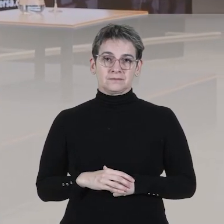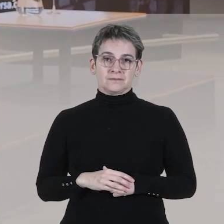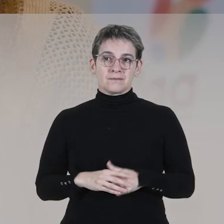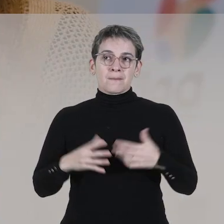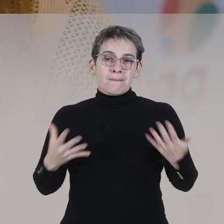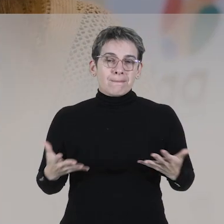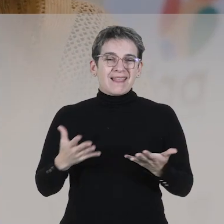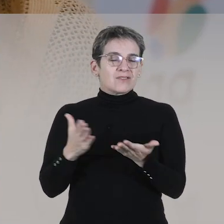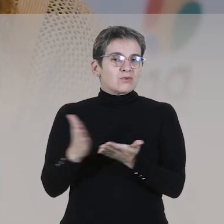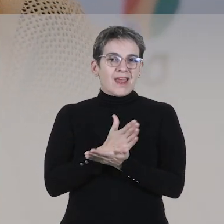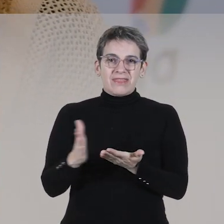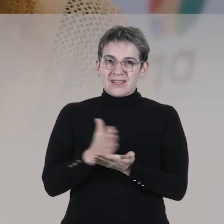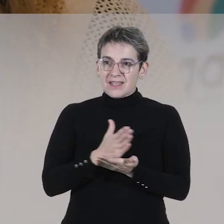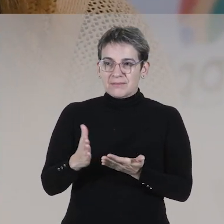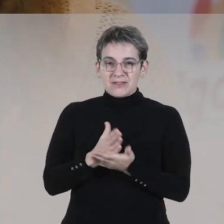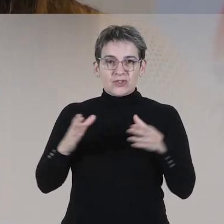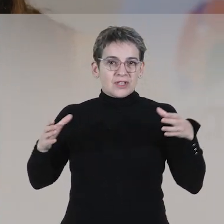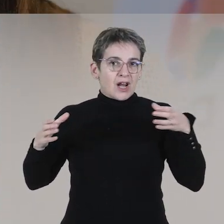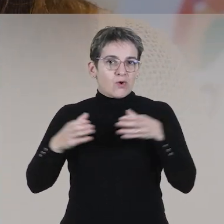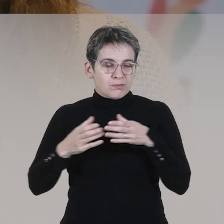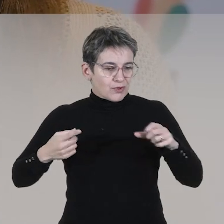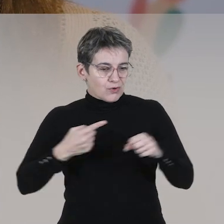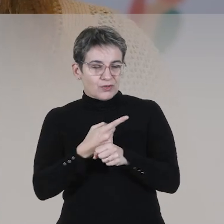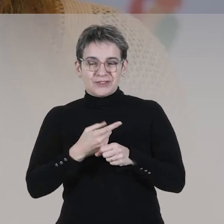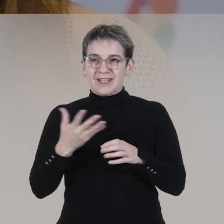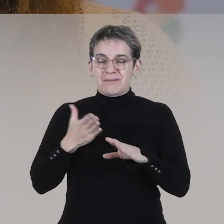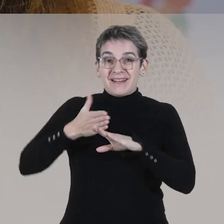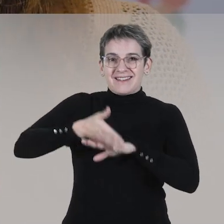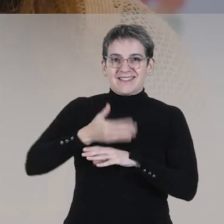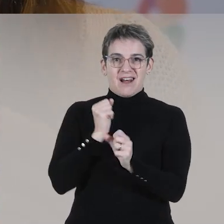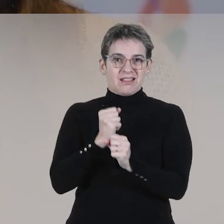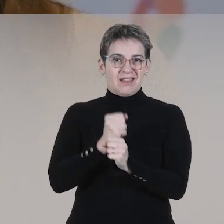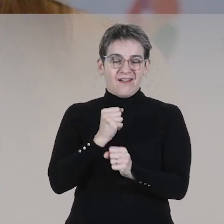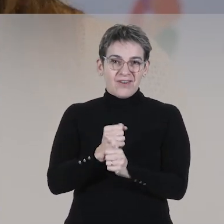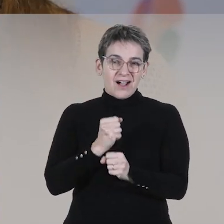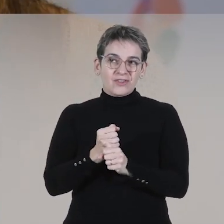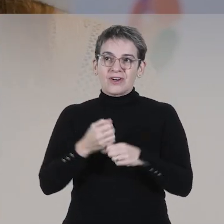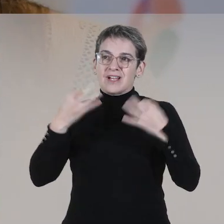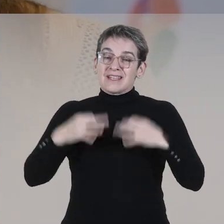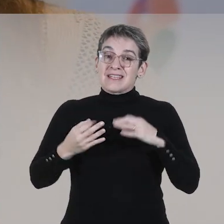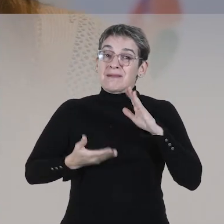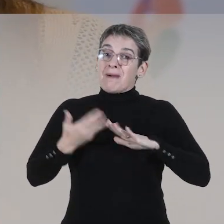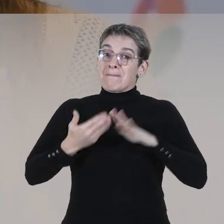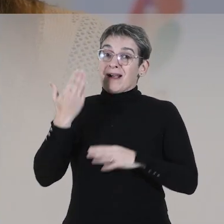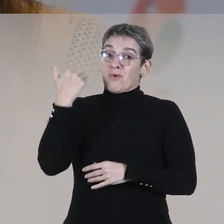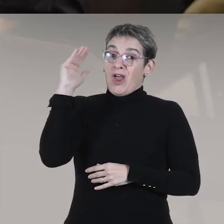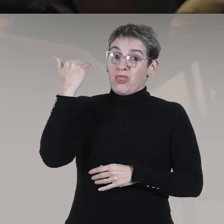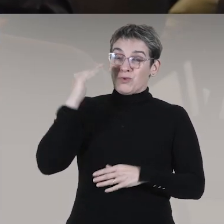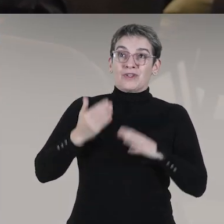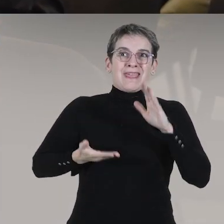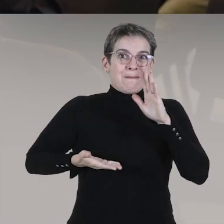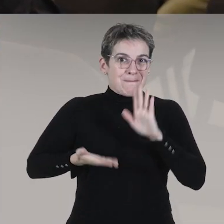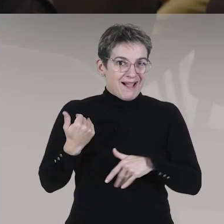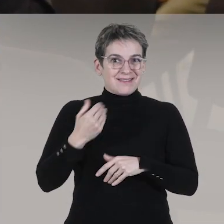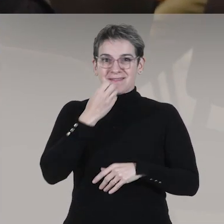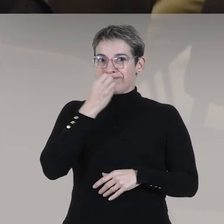Lo que es la discriminación y la falta de oportunidades y de acceso al mercado de trabajo, que se agrava cuando somos más grandes y aún se agrava más